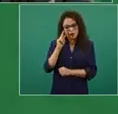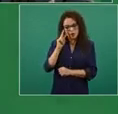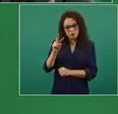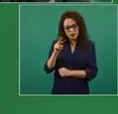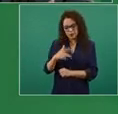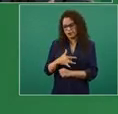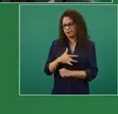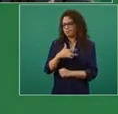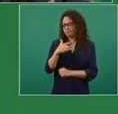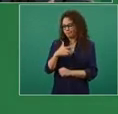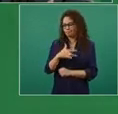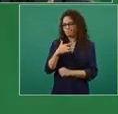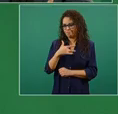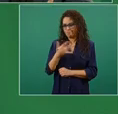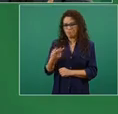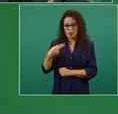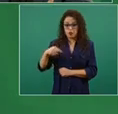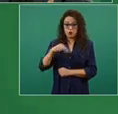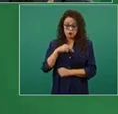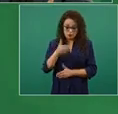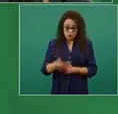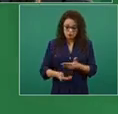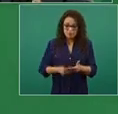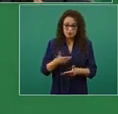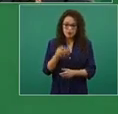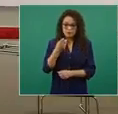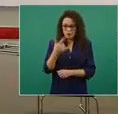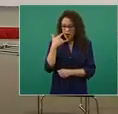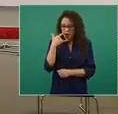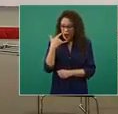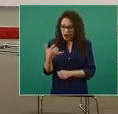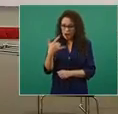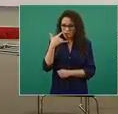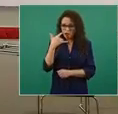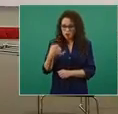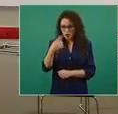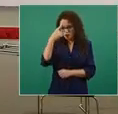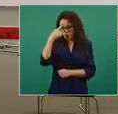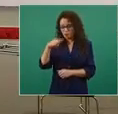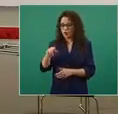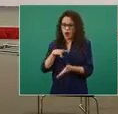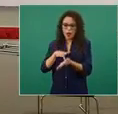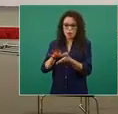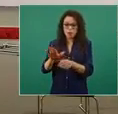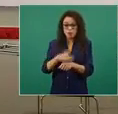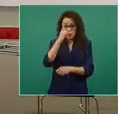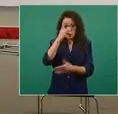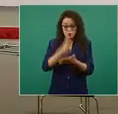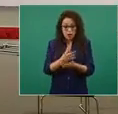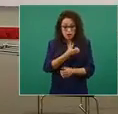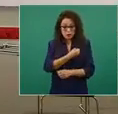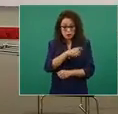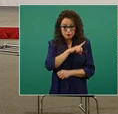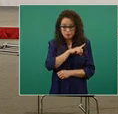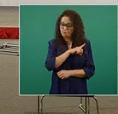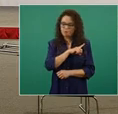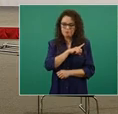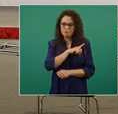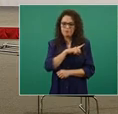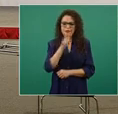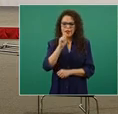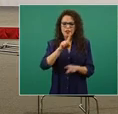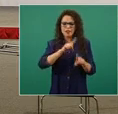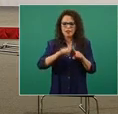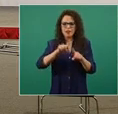como servidores desde un esfuerzo multidisciplinario, porque no solo es salud, están confluidas diferentes secretarías,